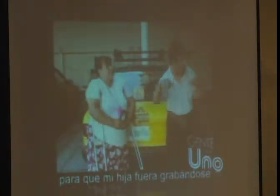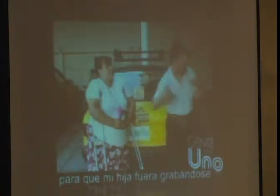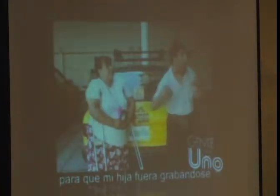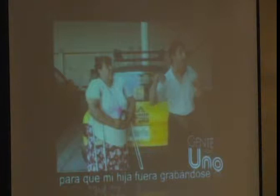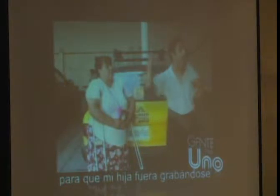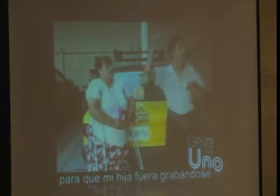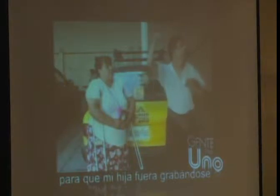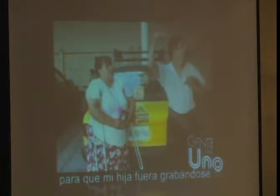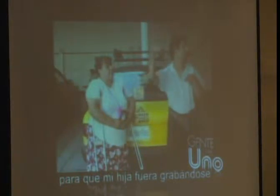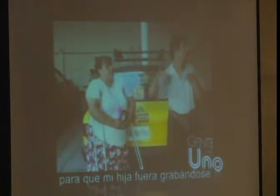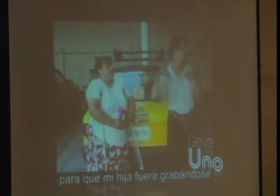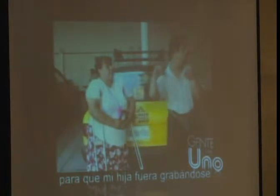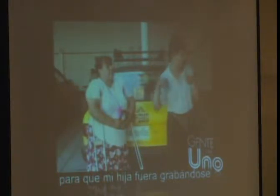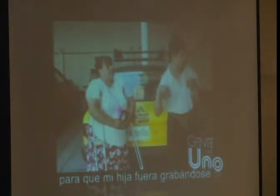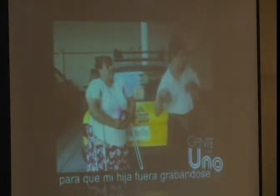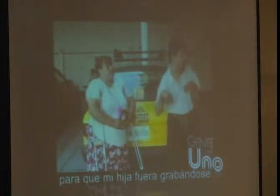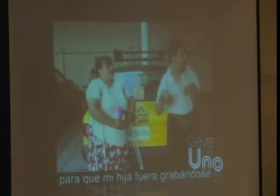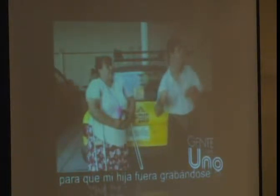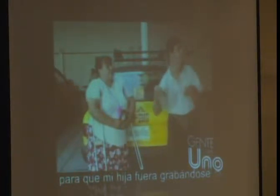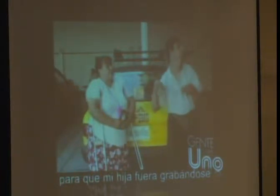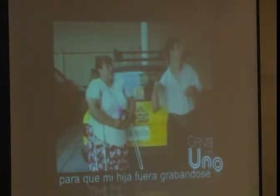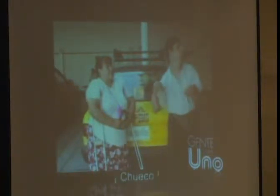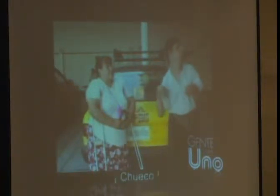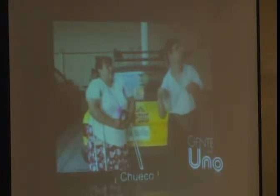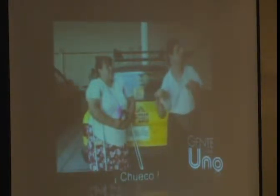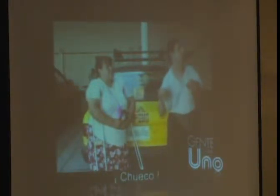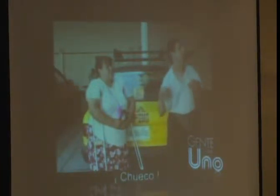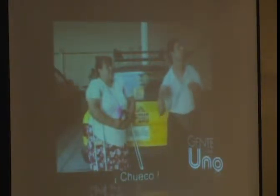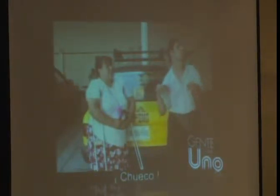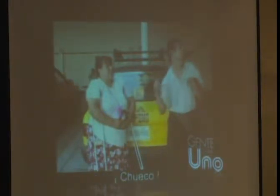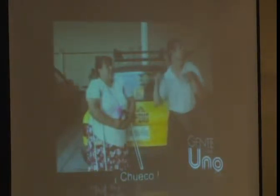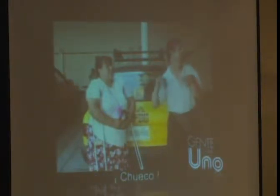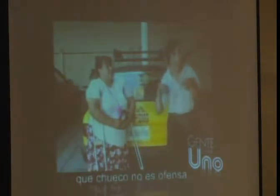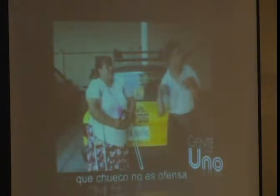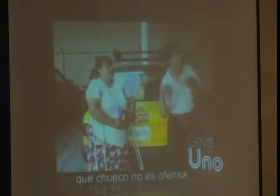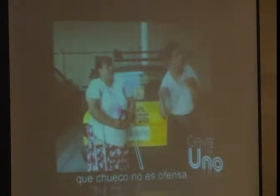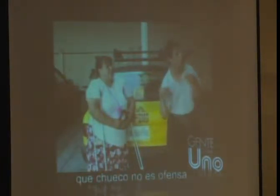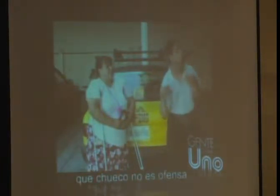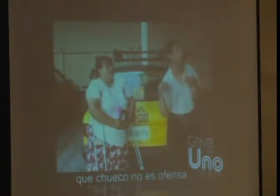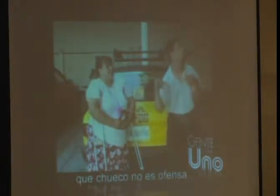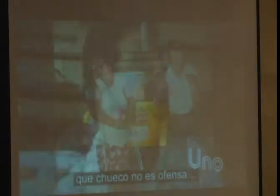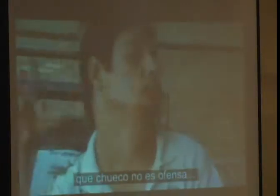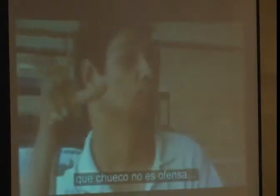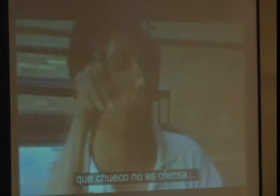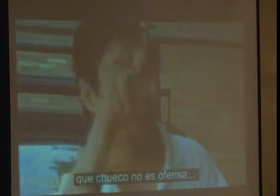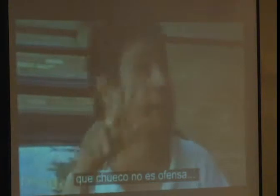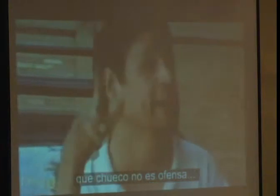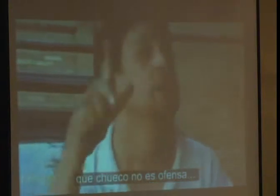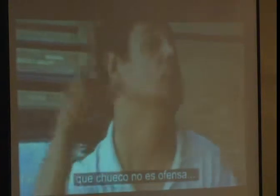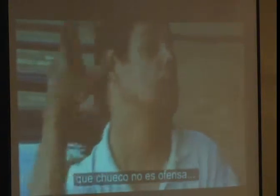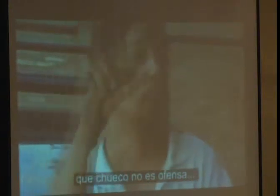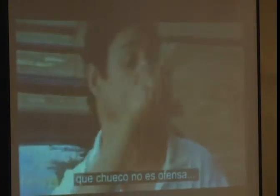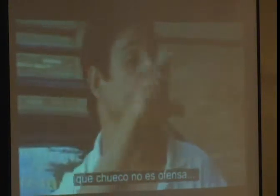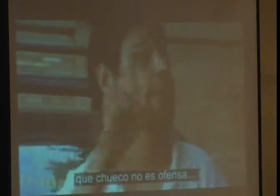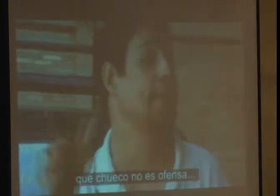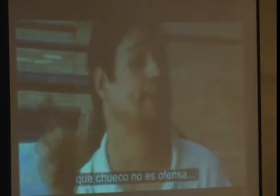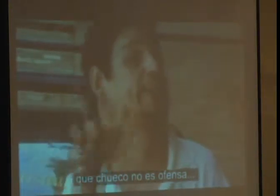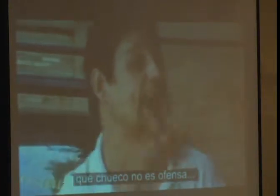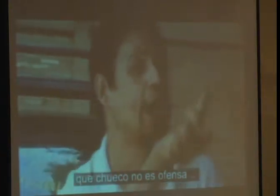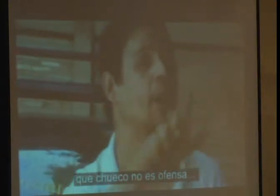hija fuera lavándose sueco, que sueco no